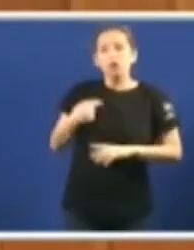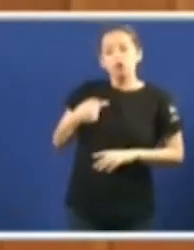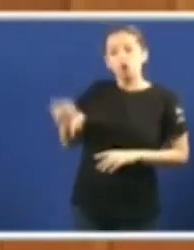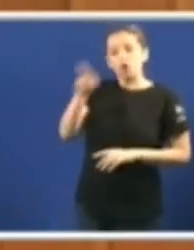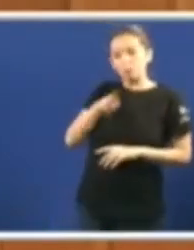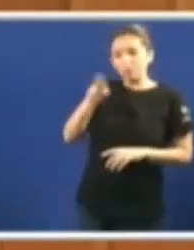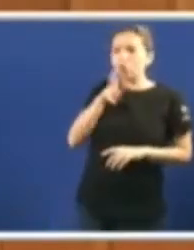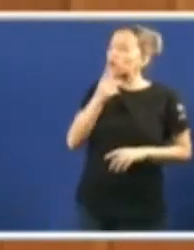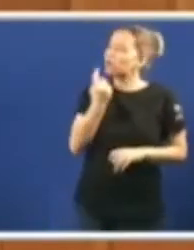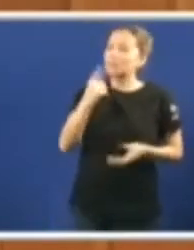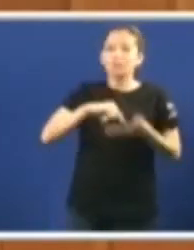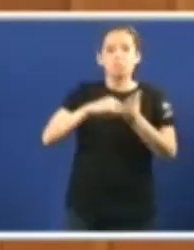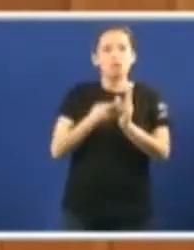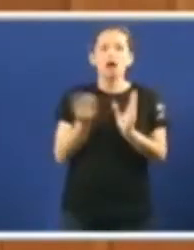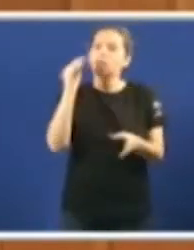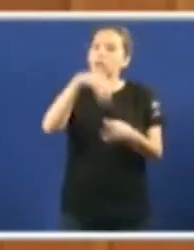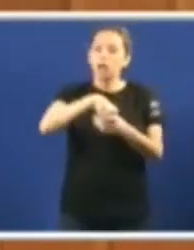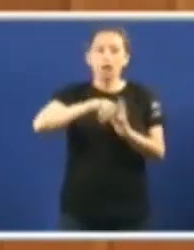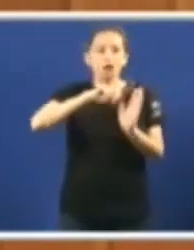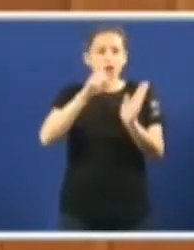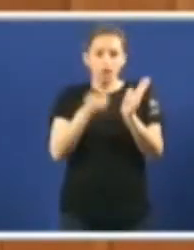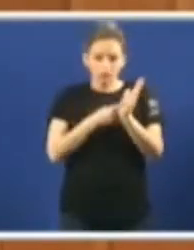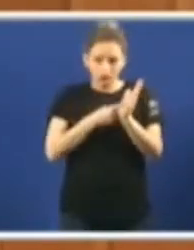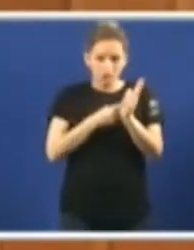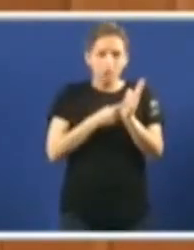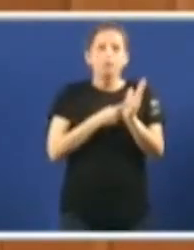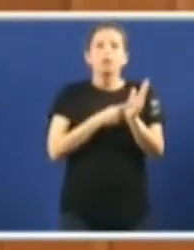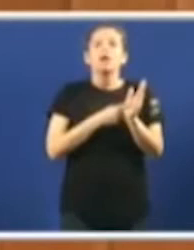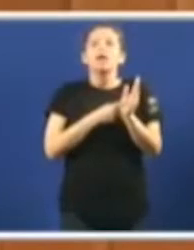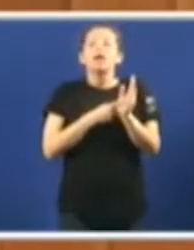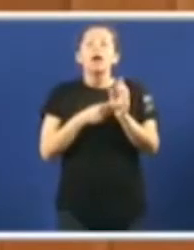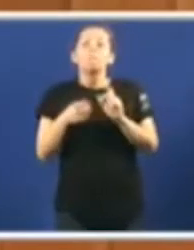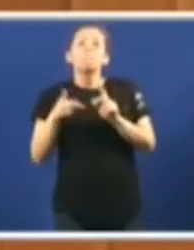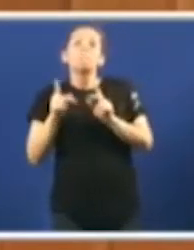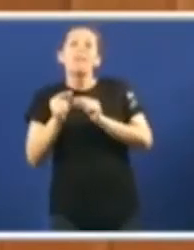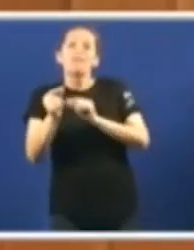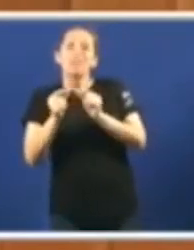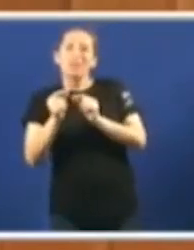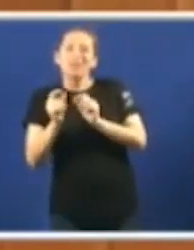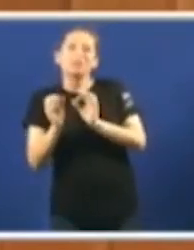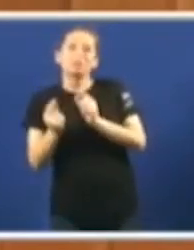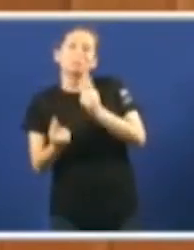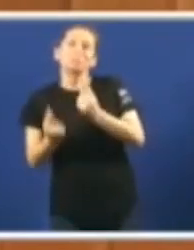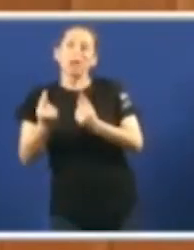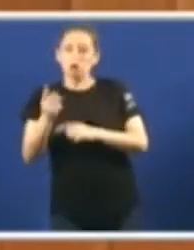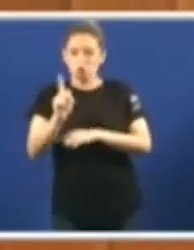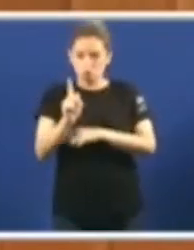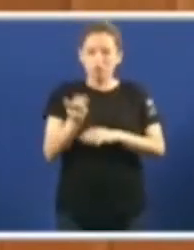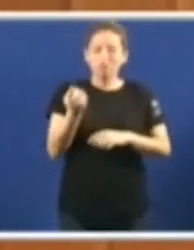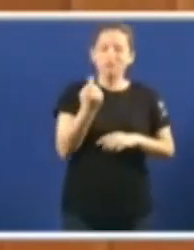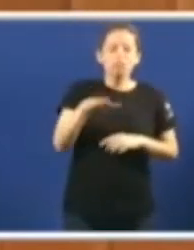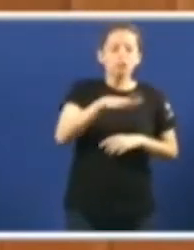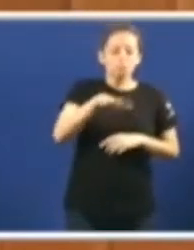precisamos é un plan integral e non medidas parciais alleas. Non precisamos un espazo onde se coordine e onde se traballe de